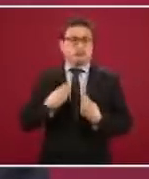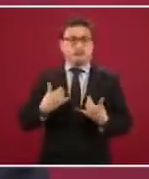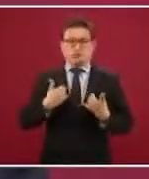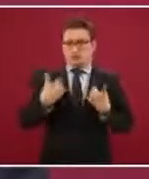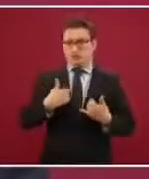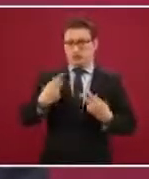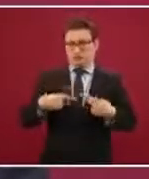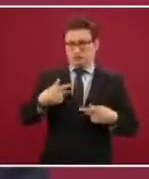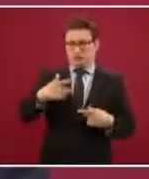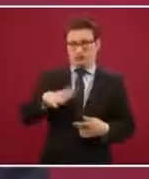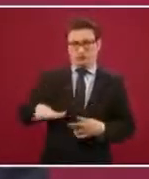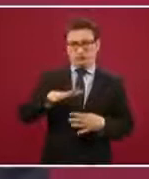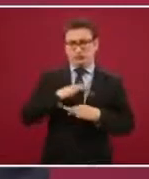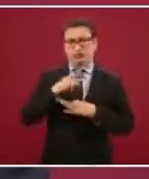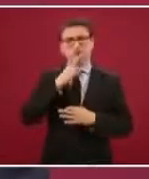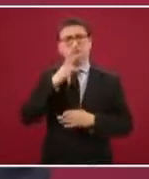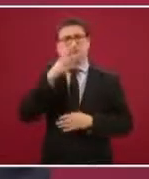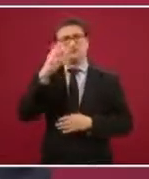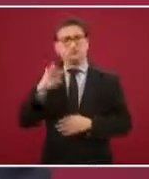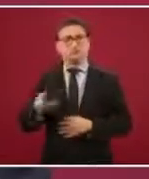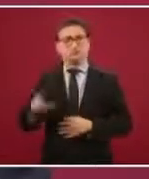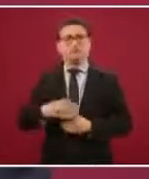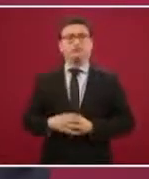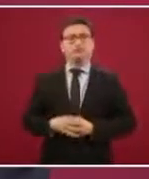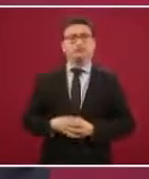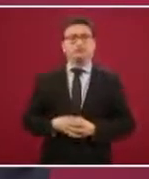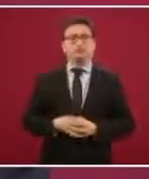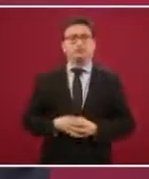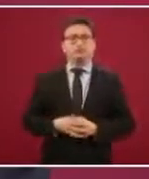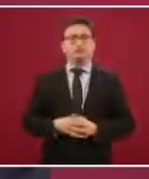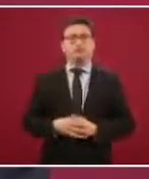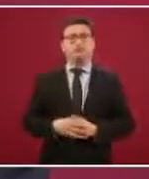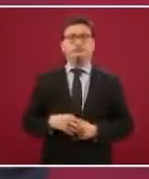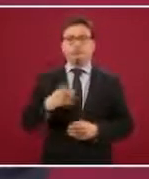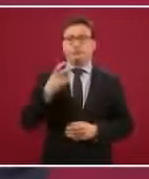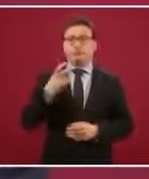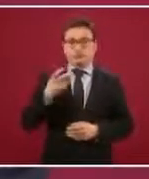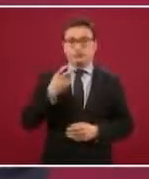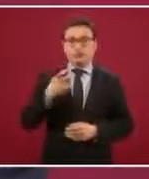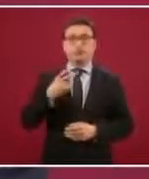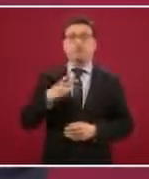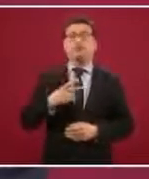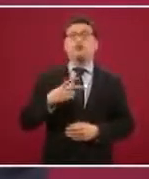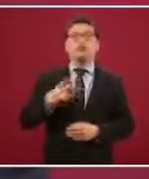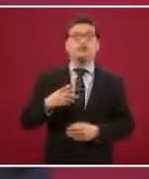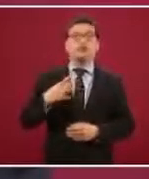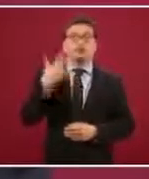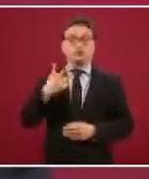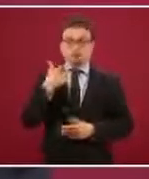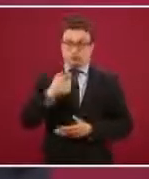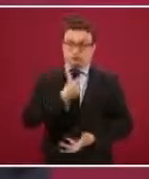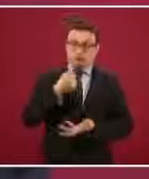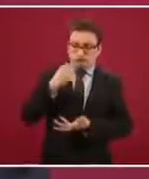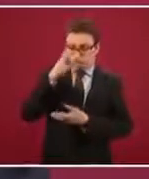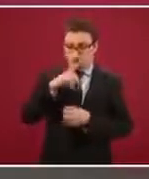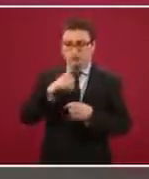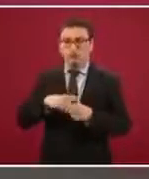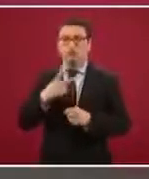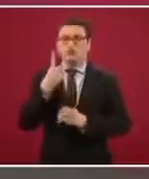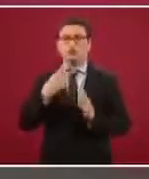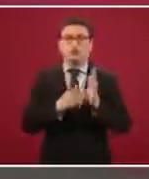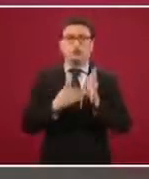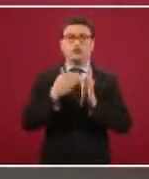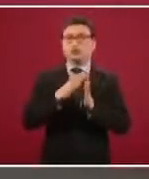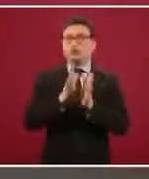pobladores estos estos últimos recursos del fondo de cultura económica pues son más de dos millones de